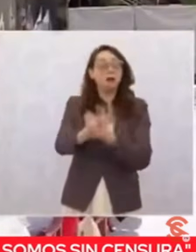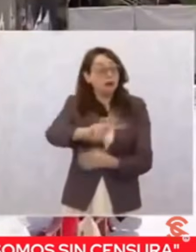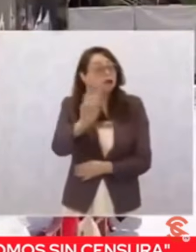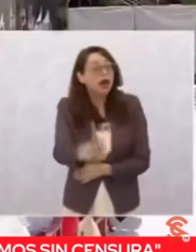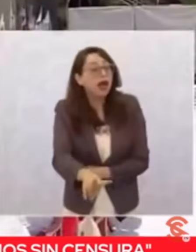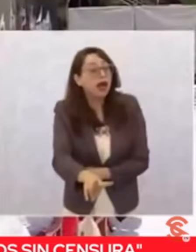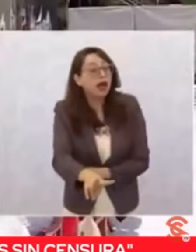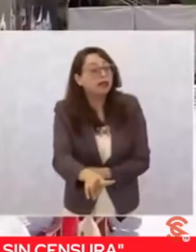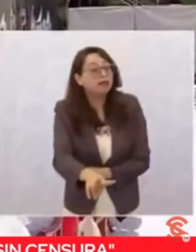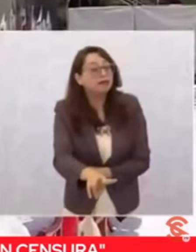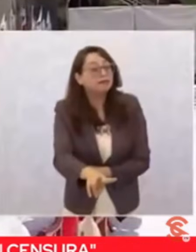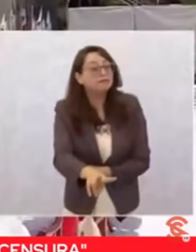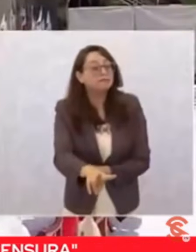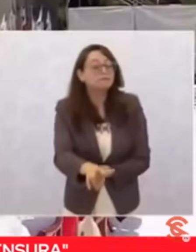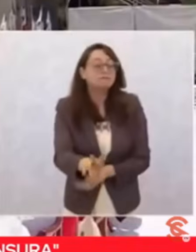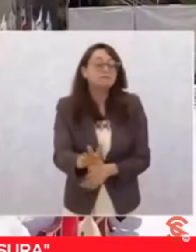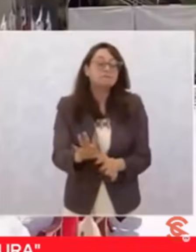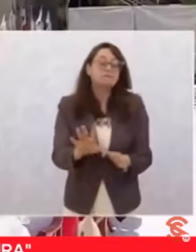¿O quizá